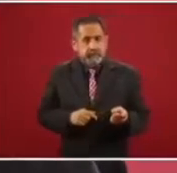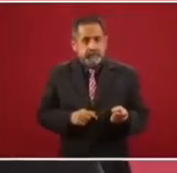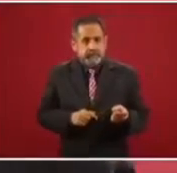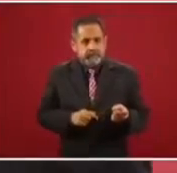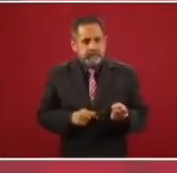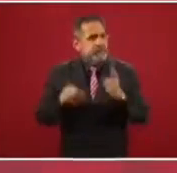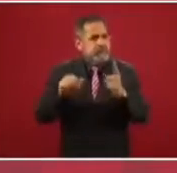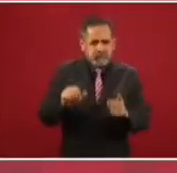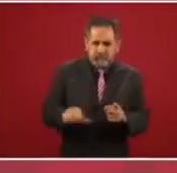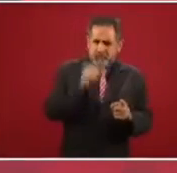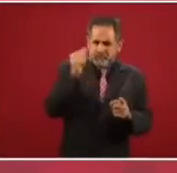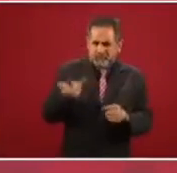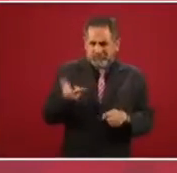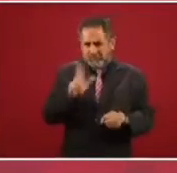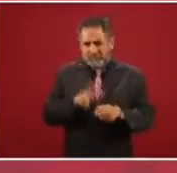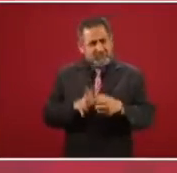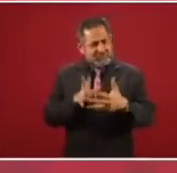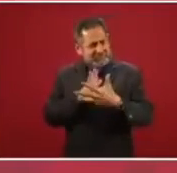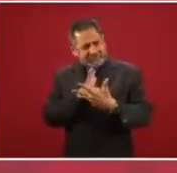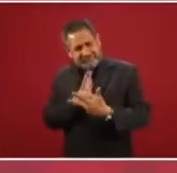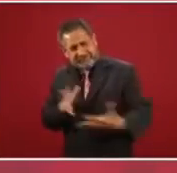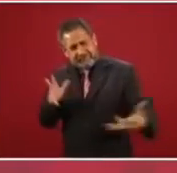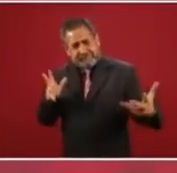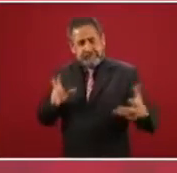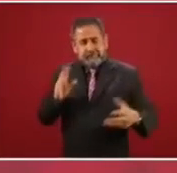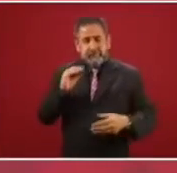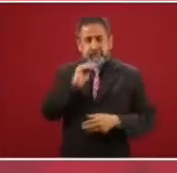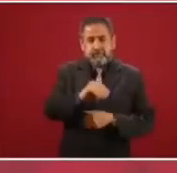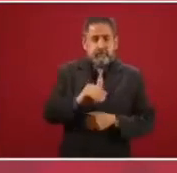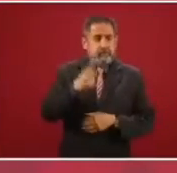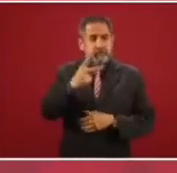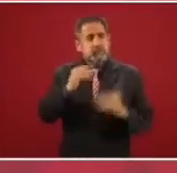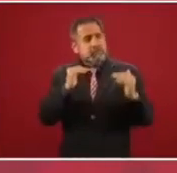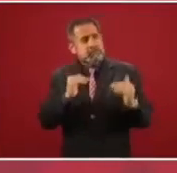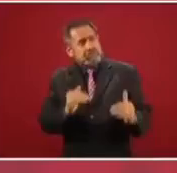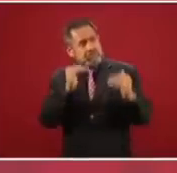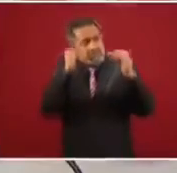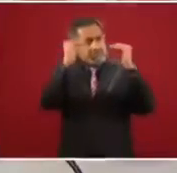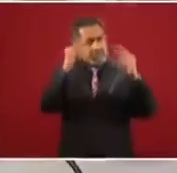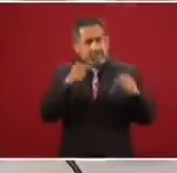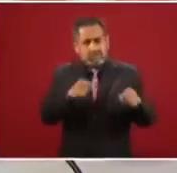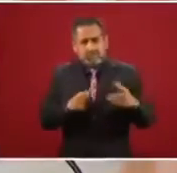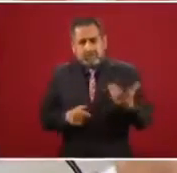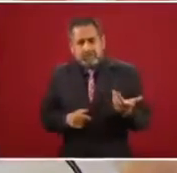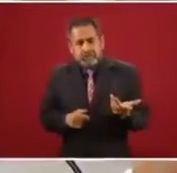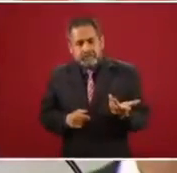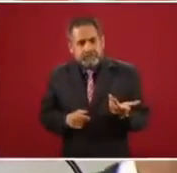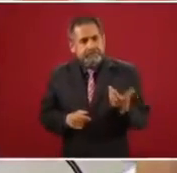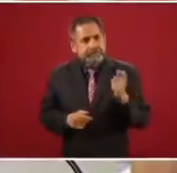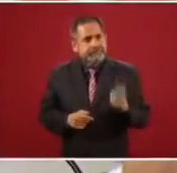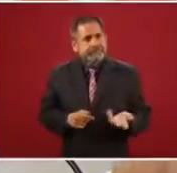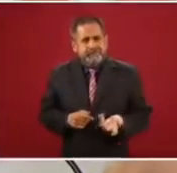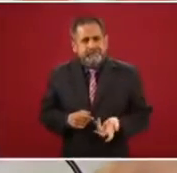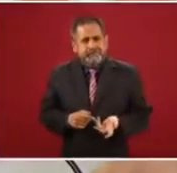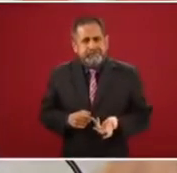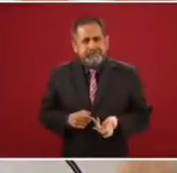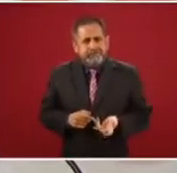otro gran hospital ocupado dos pisos nada más